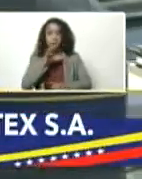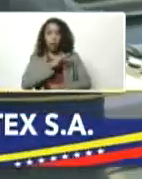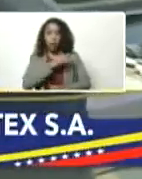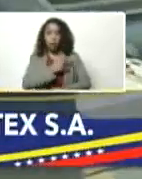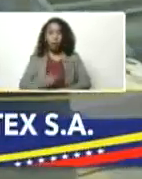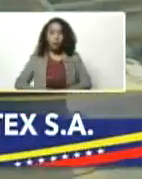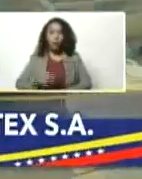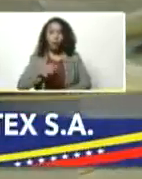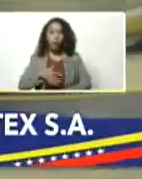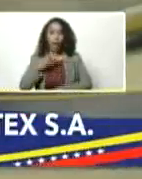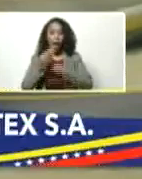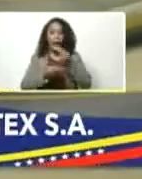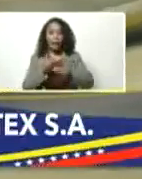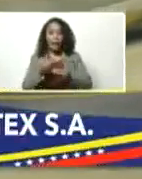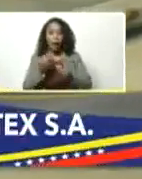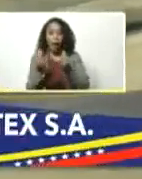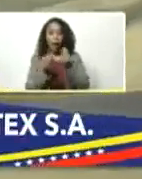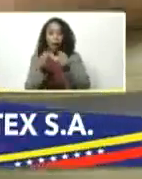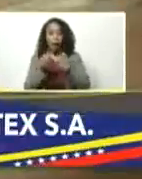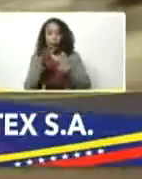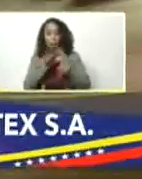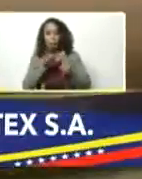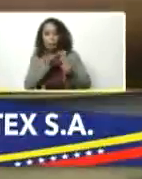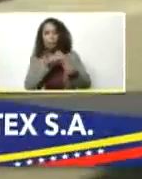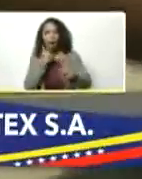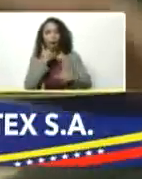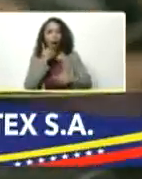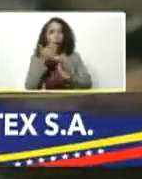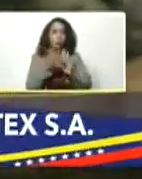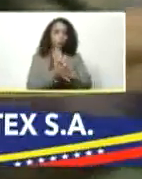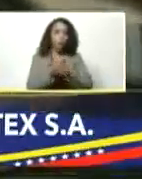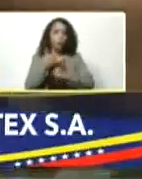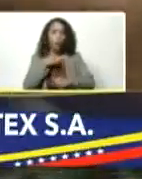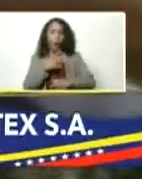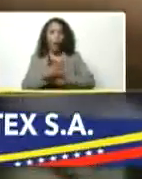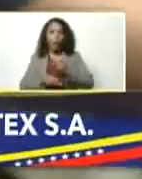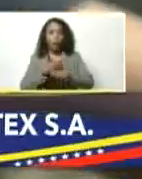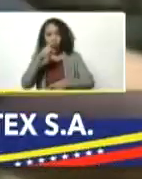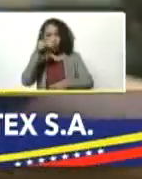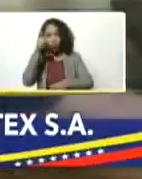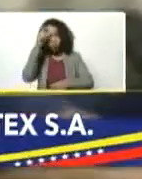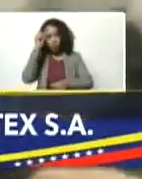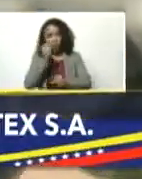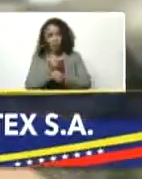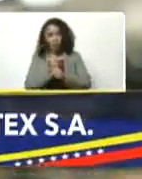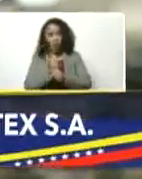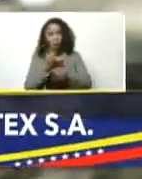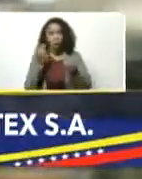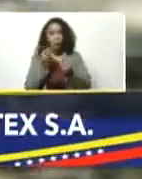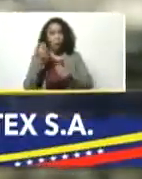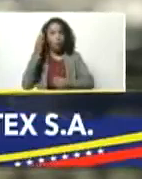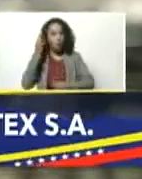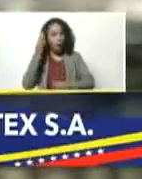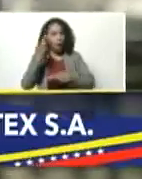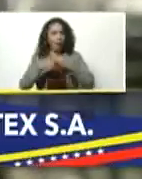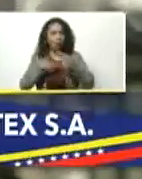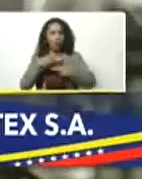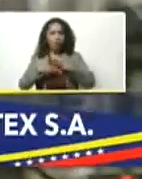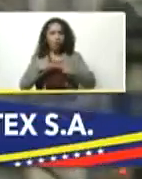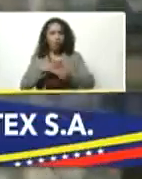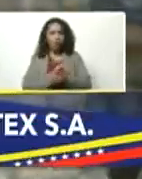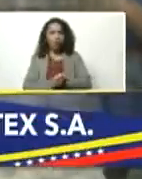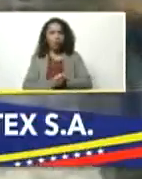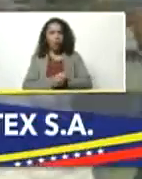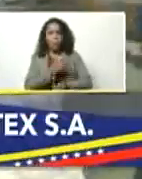que pueden estar convergiendo, que pueden estar atacando su gestión. Como mujer revolucionaria,